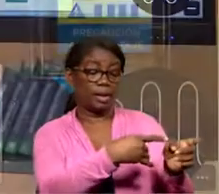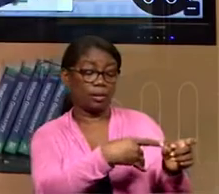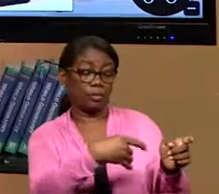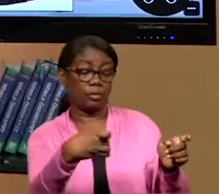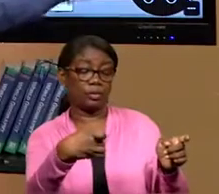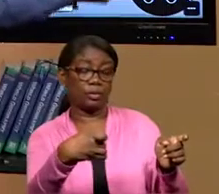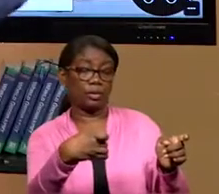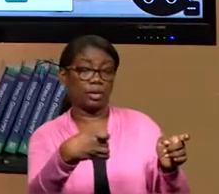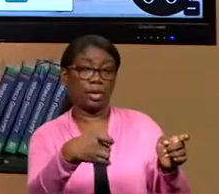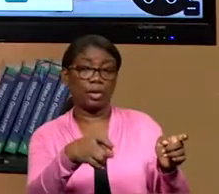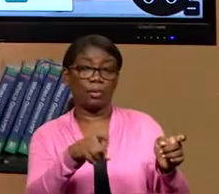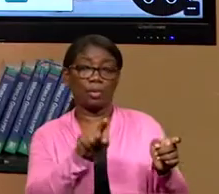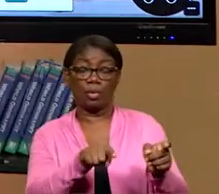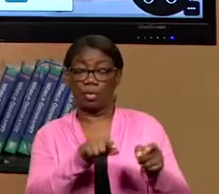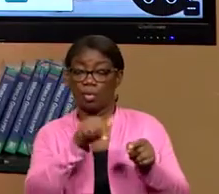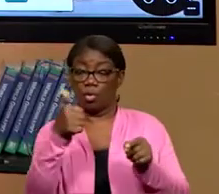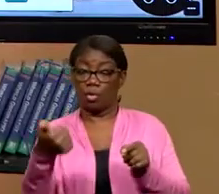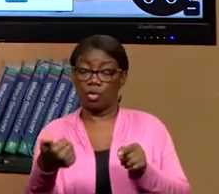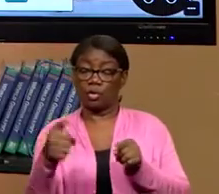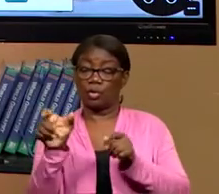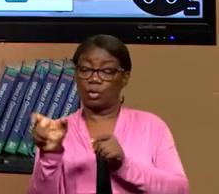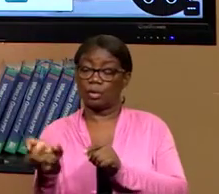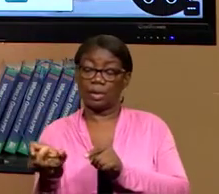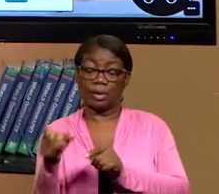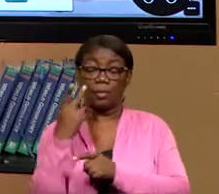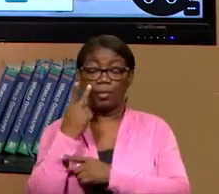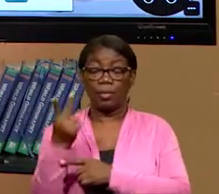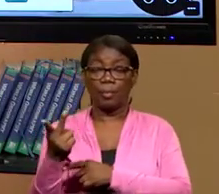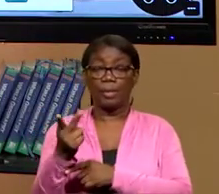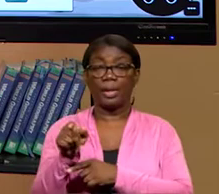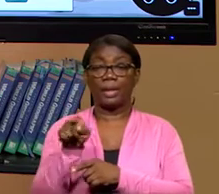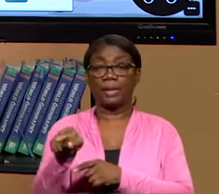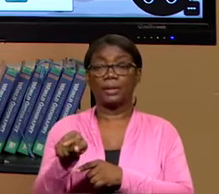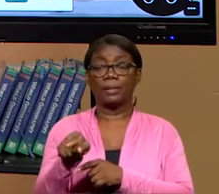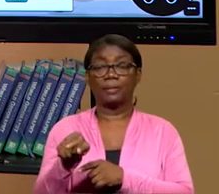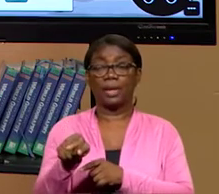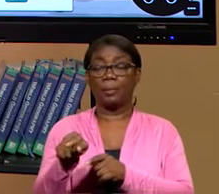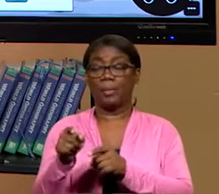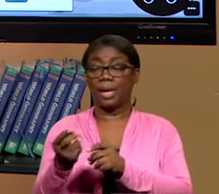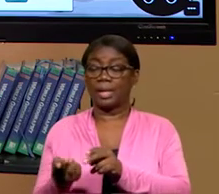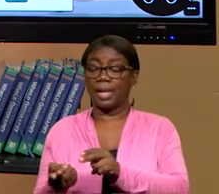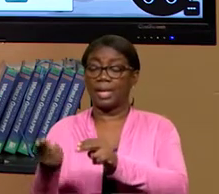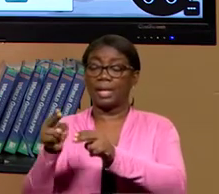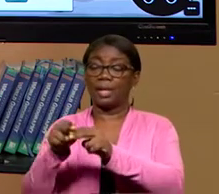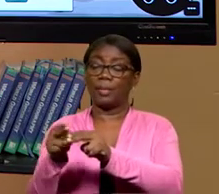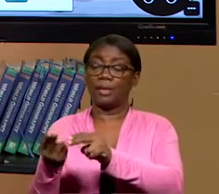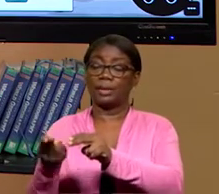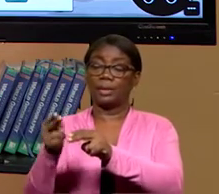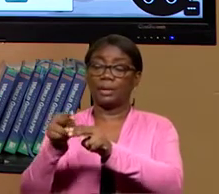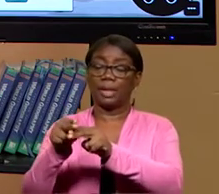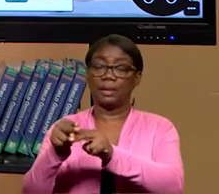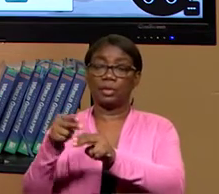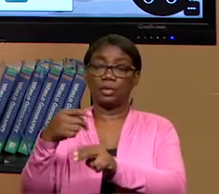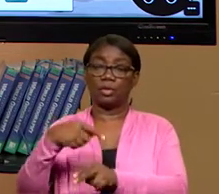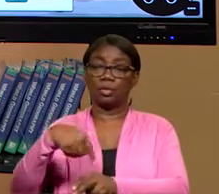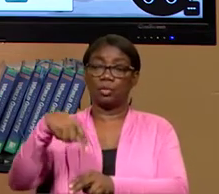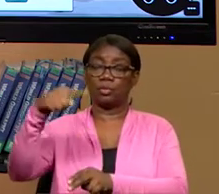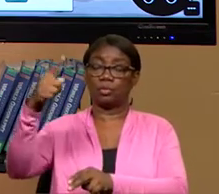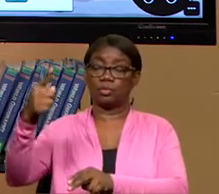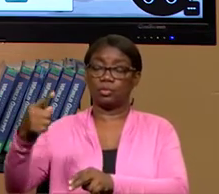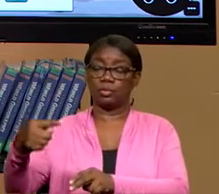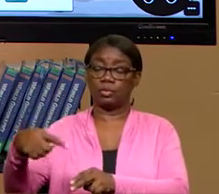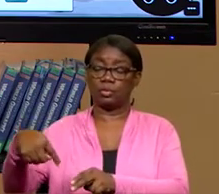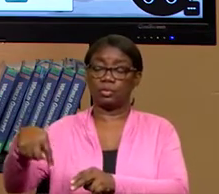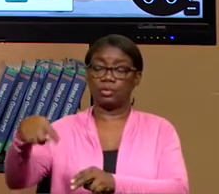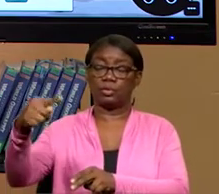estos transformadores que ustedes observan aquí. Esos transformadores van a incrementar esa tensión alterna